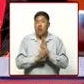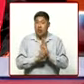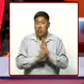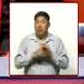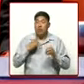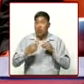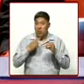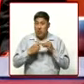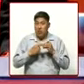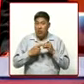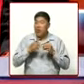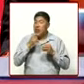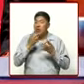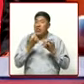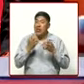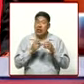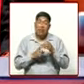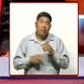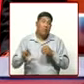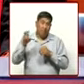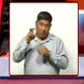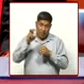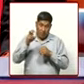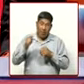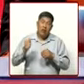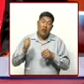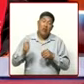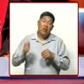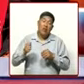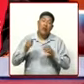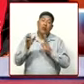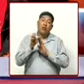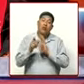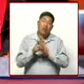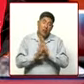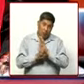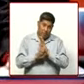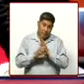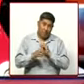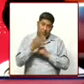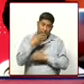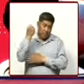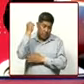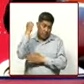a los postulantes, candidatos al Tribunal Constitucional Plurinacional.